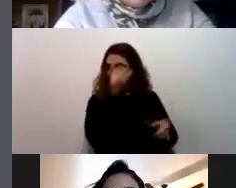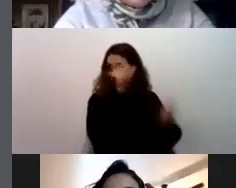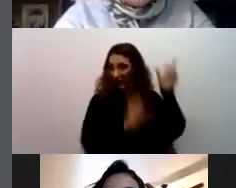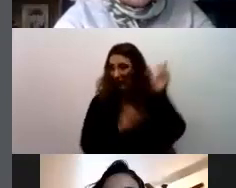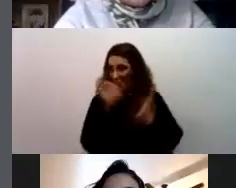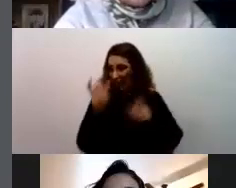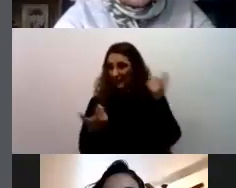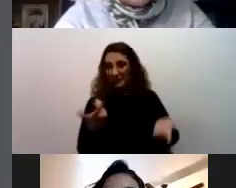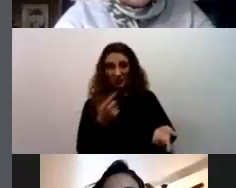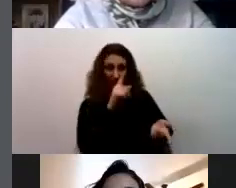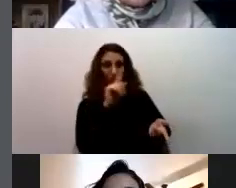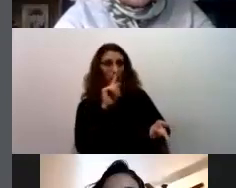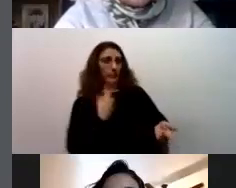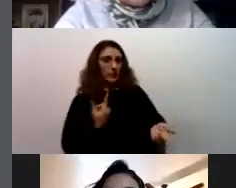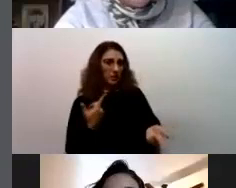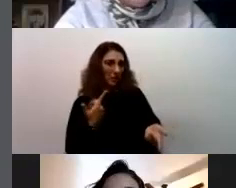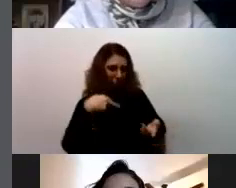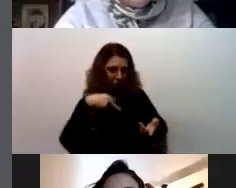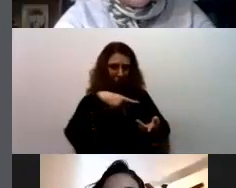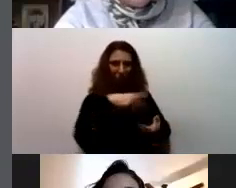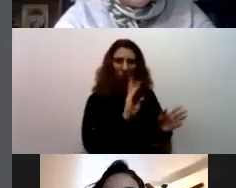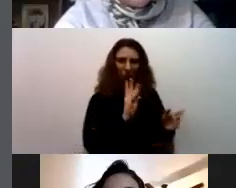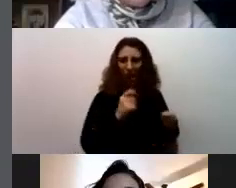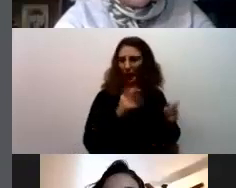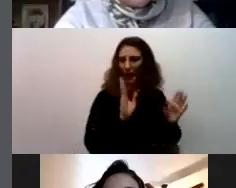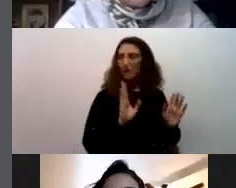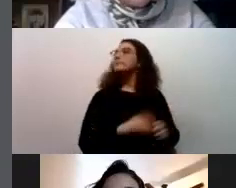su autonomía personal.